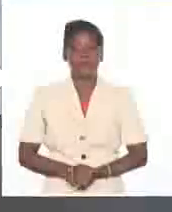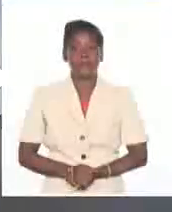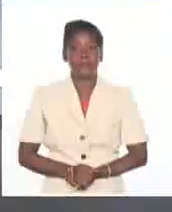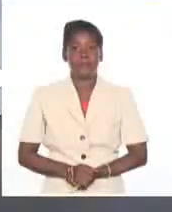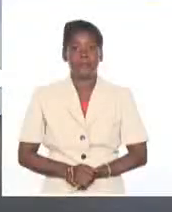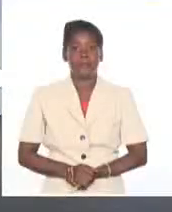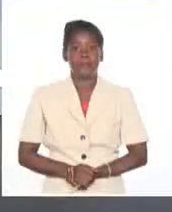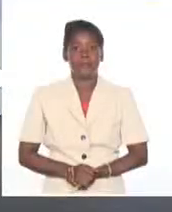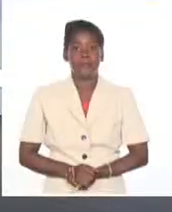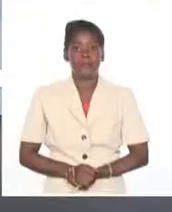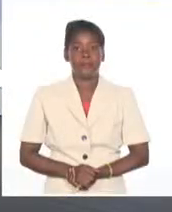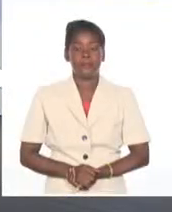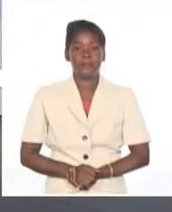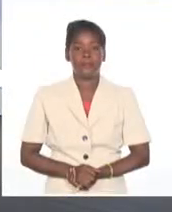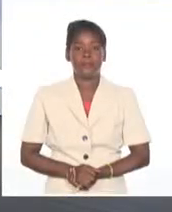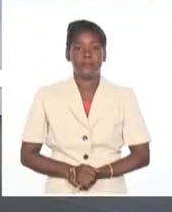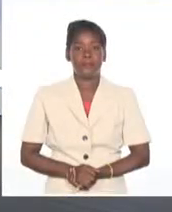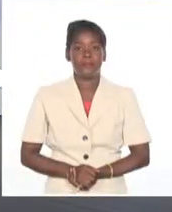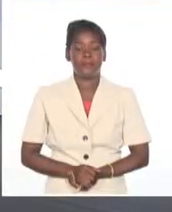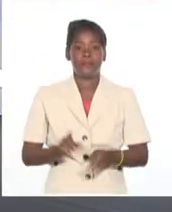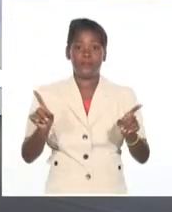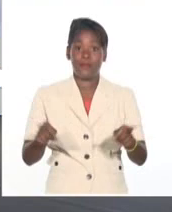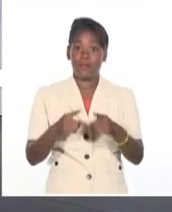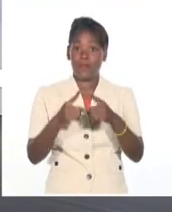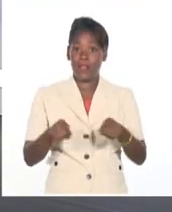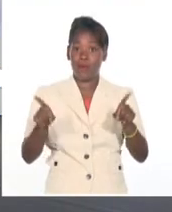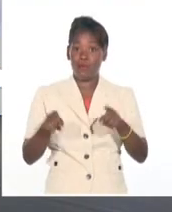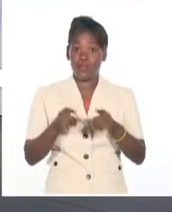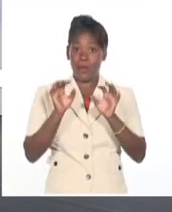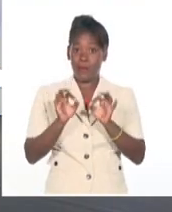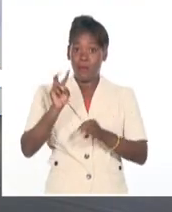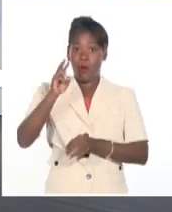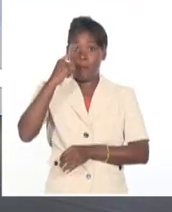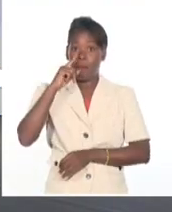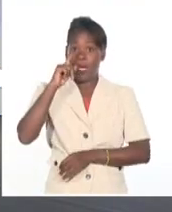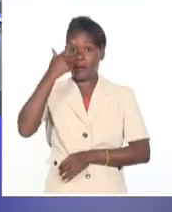Con la música de los Bambam finalizan las notas culturales. Buenas noches.